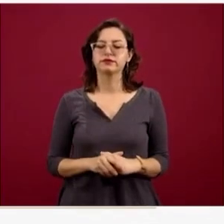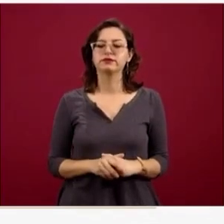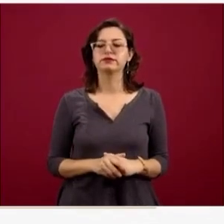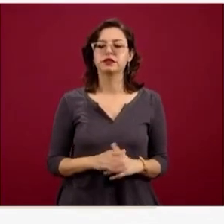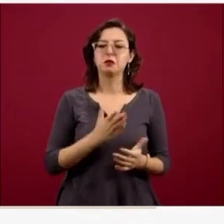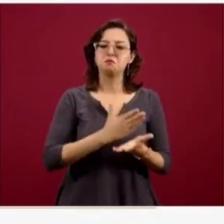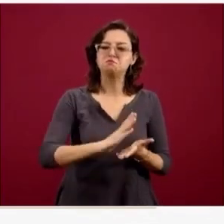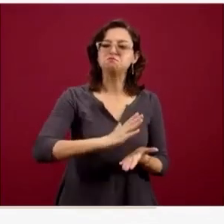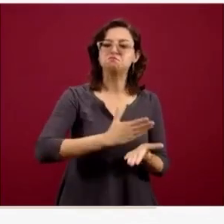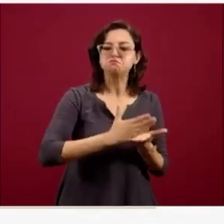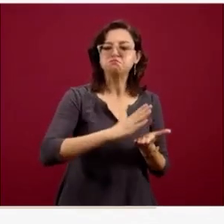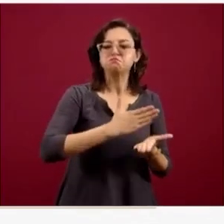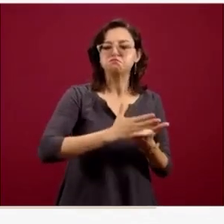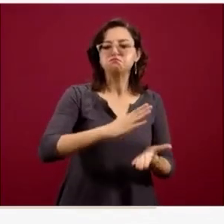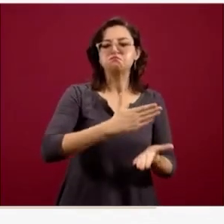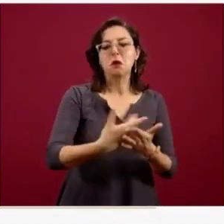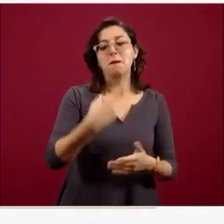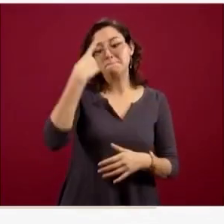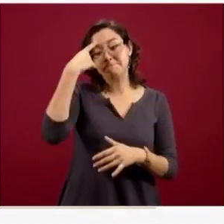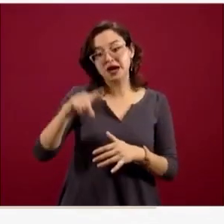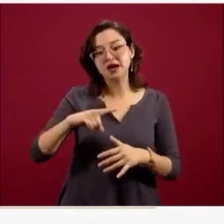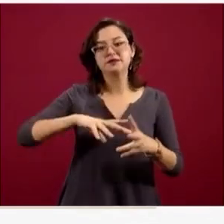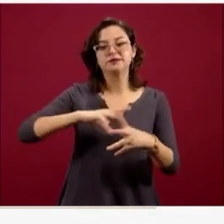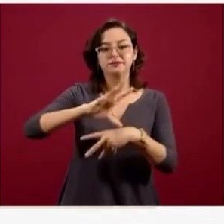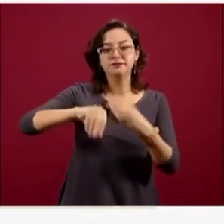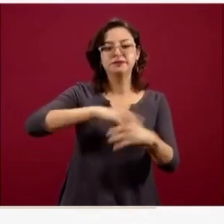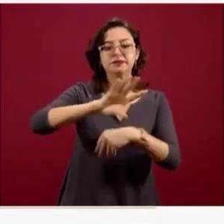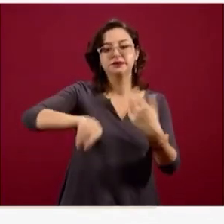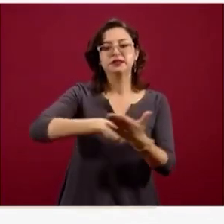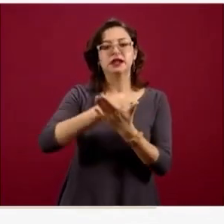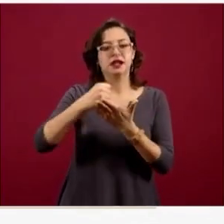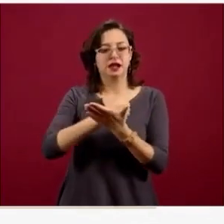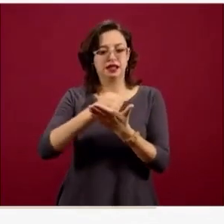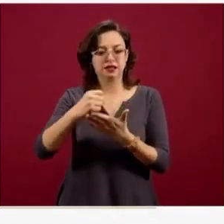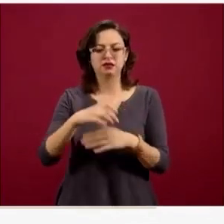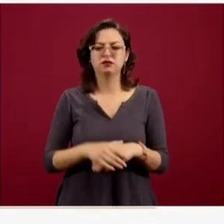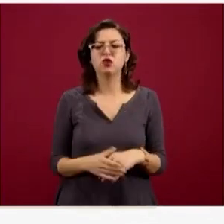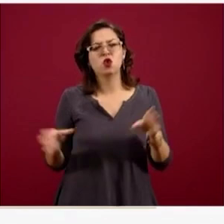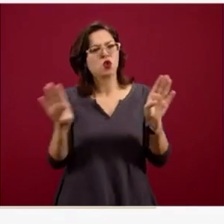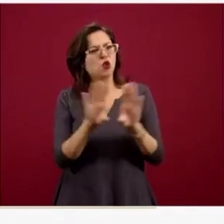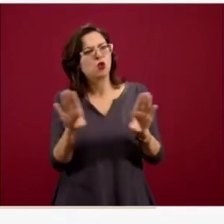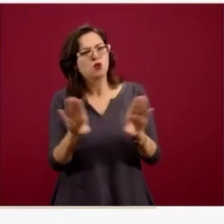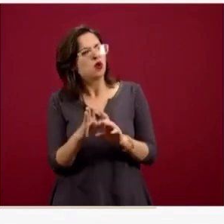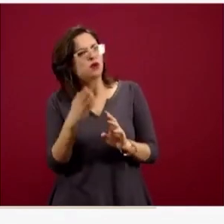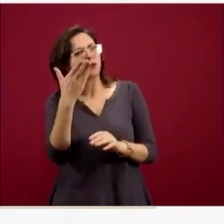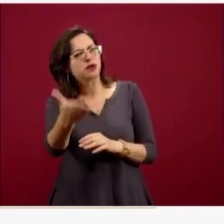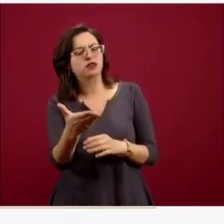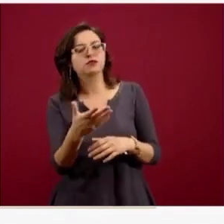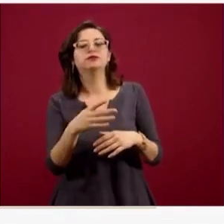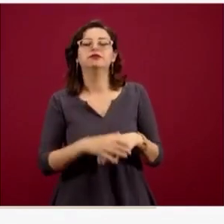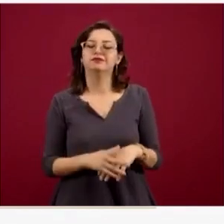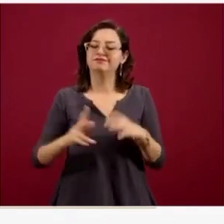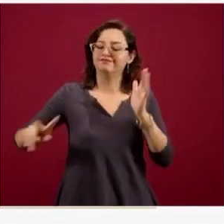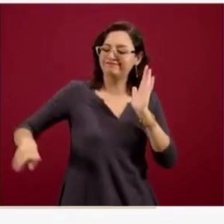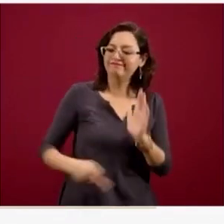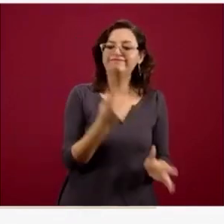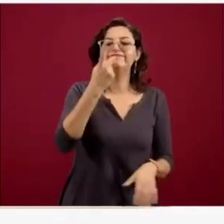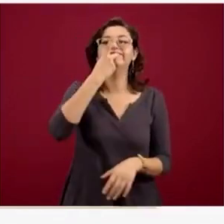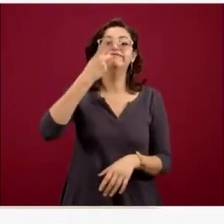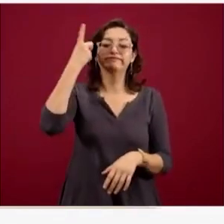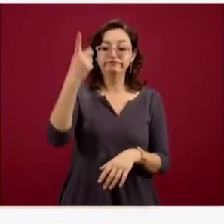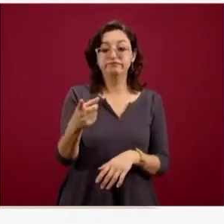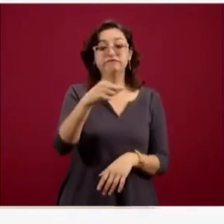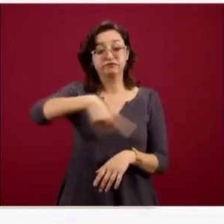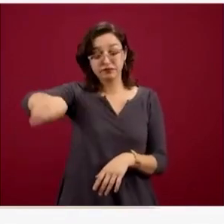cantidad para recuperar el crédito y cómo solicitarlo bien es importante seguir insistiendo como solicitarlo